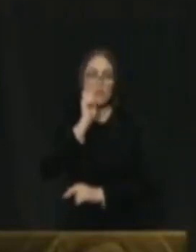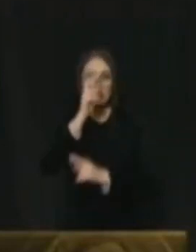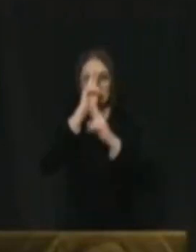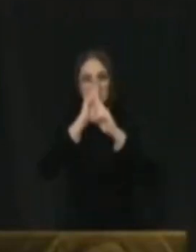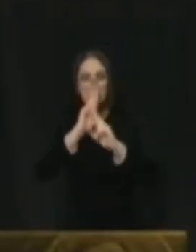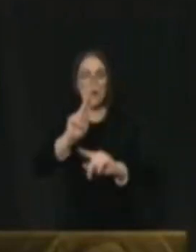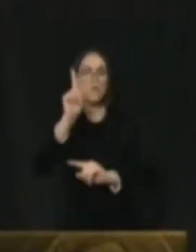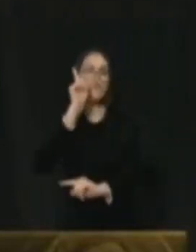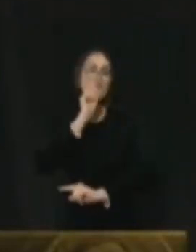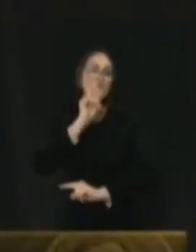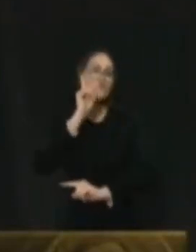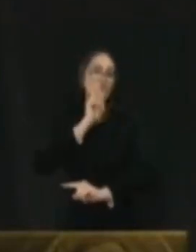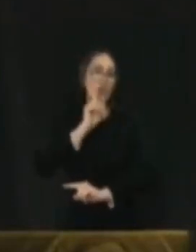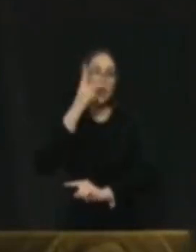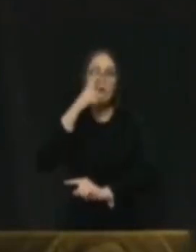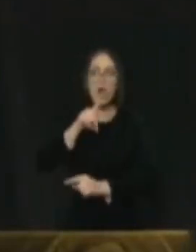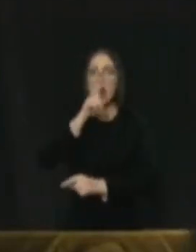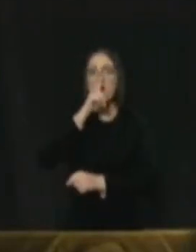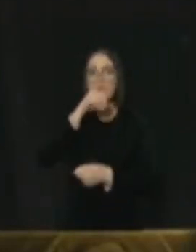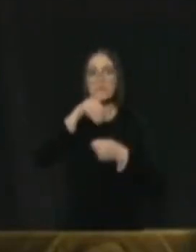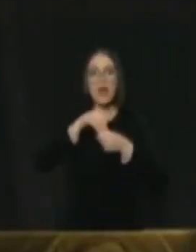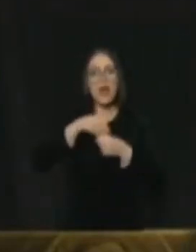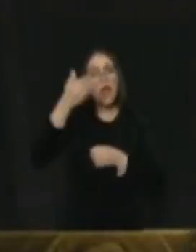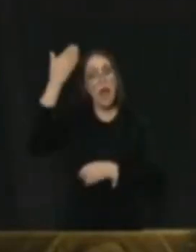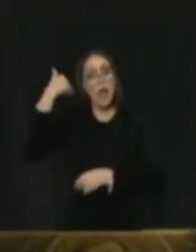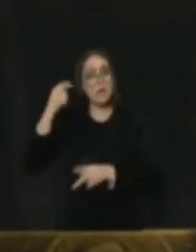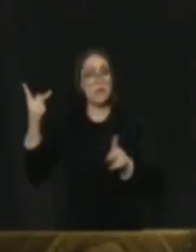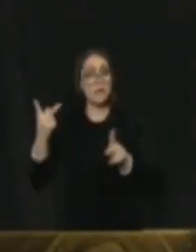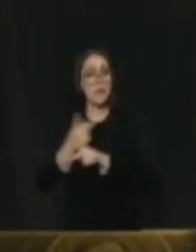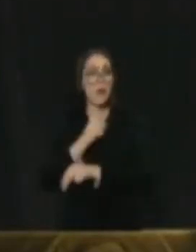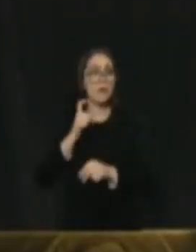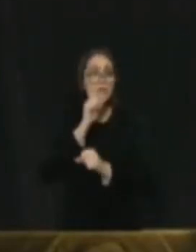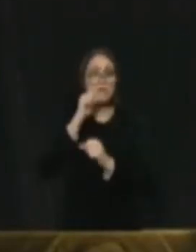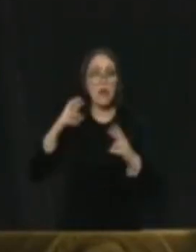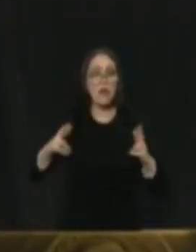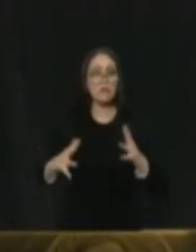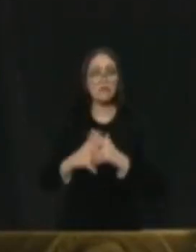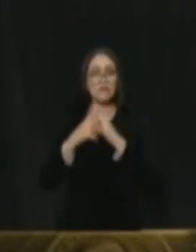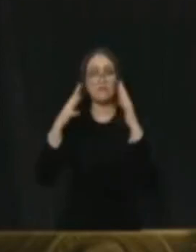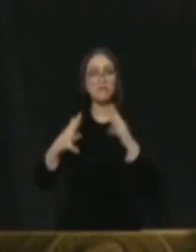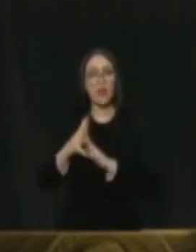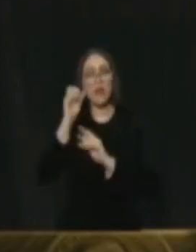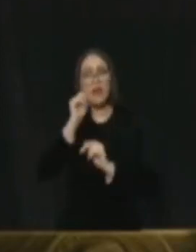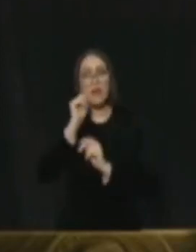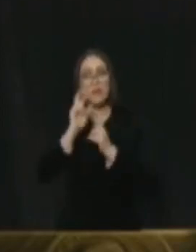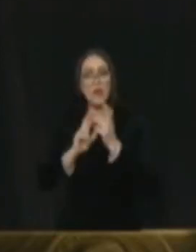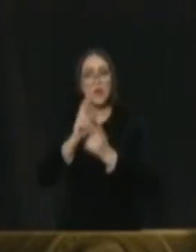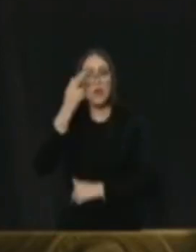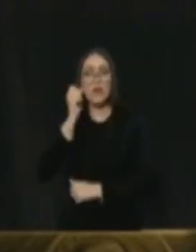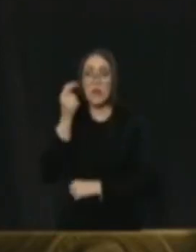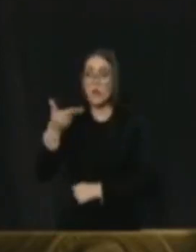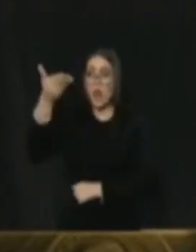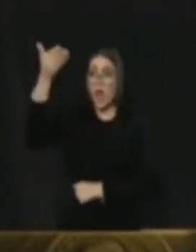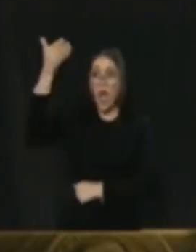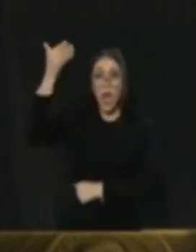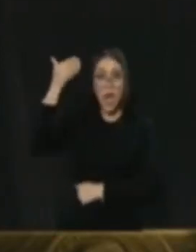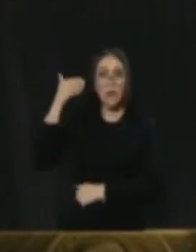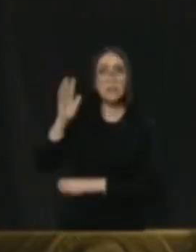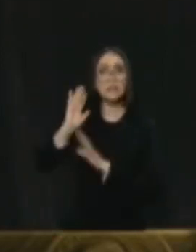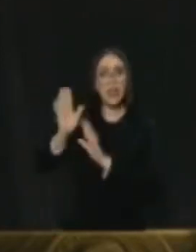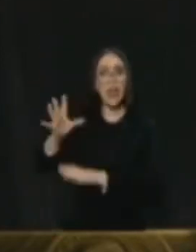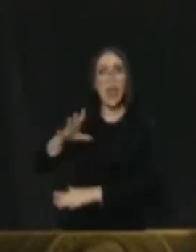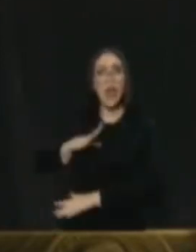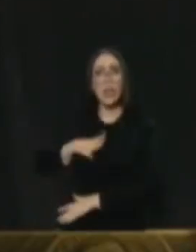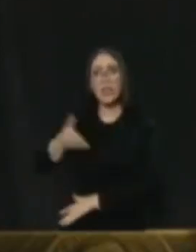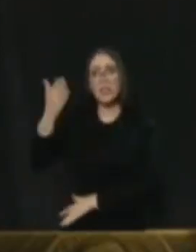tributo a aquellas mujeres anónimas que lucharon en la Revolución, donde nos dice la autora que desde ya entonces se apreciaba el